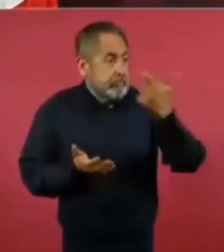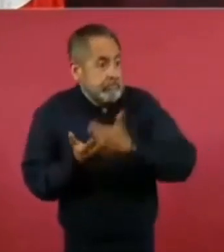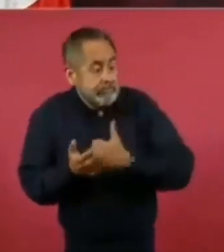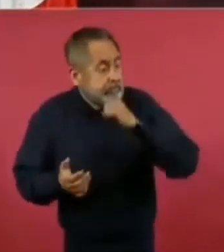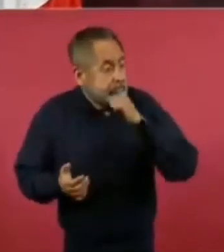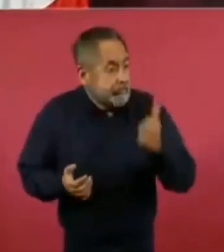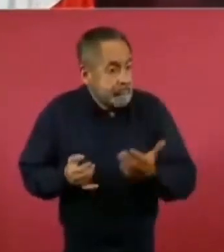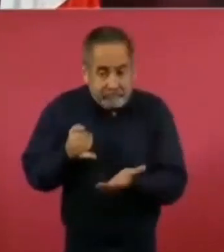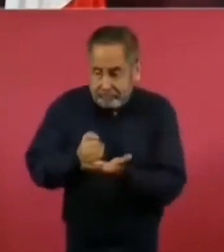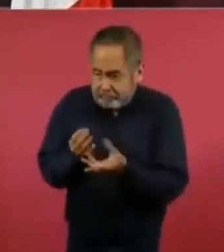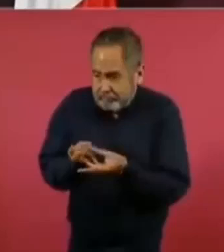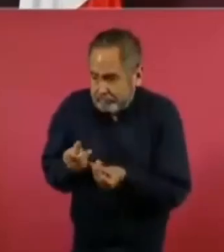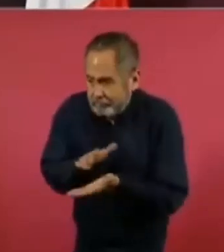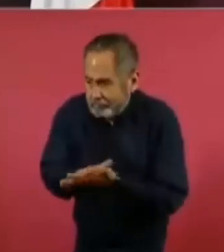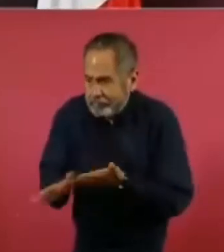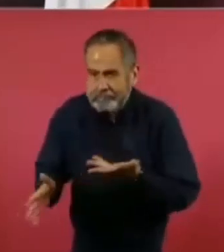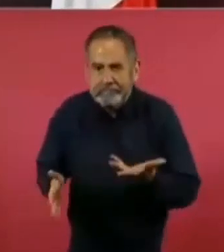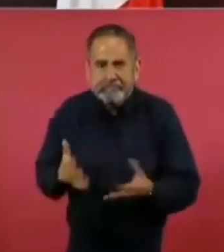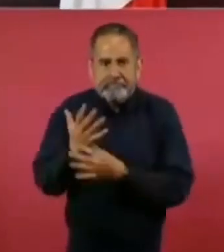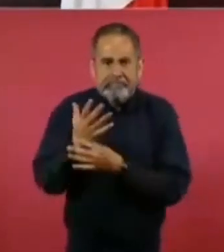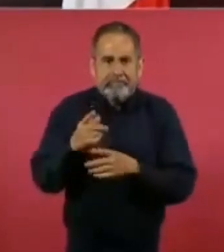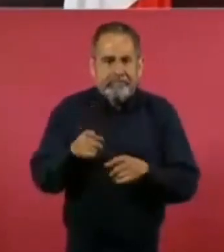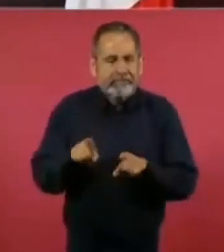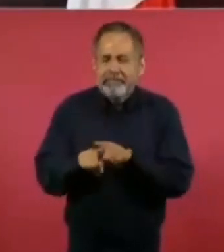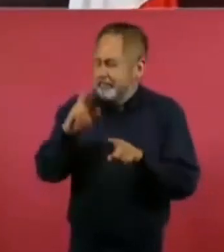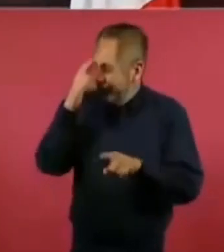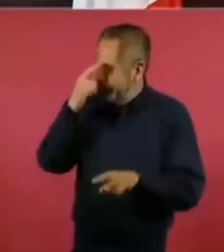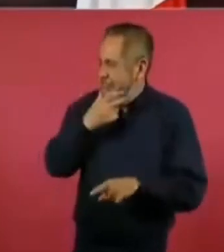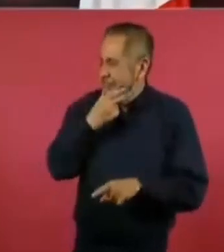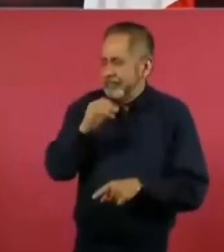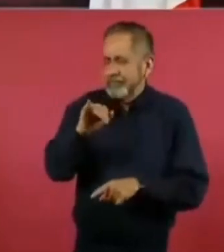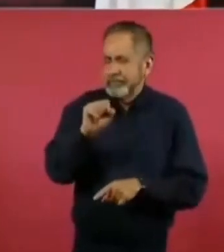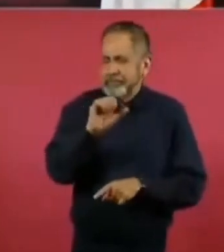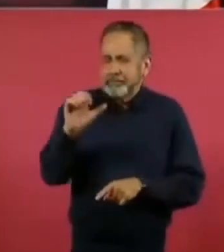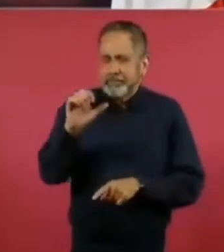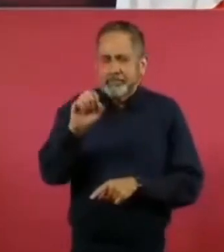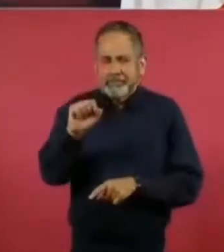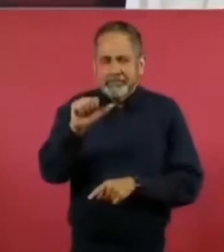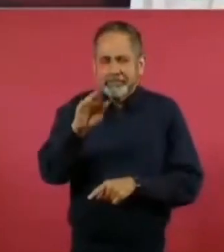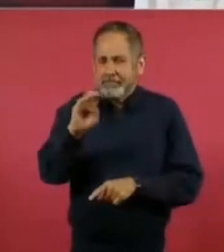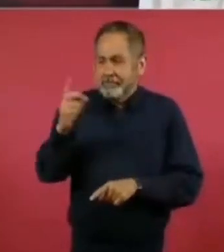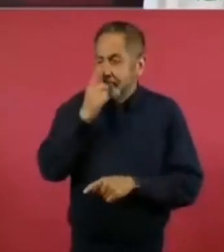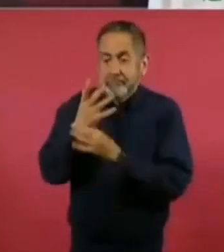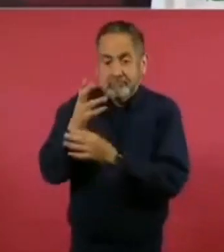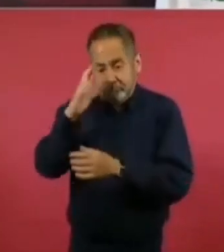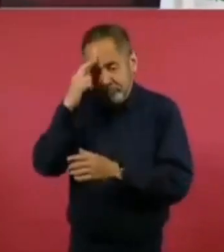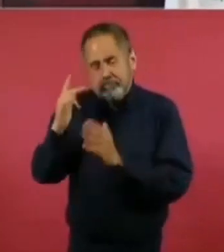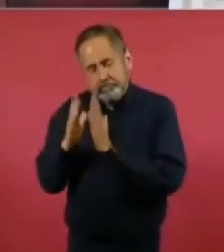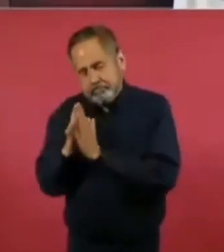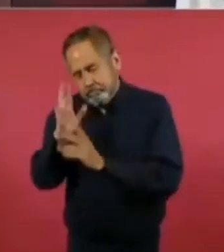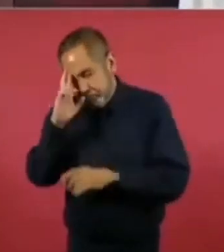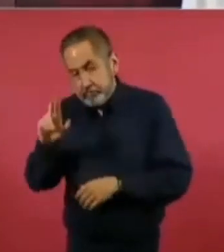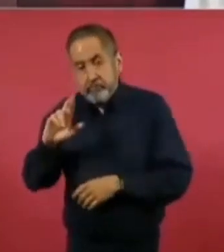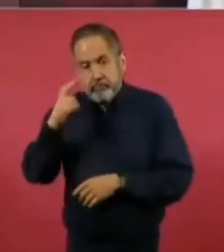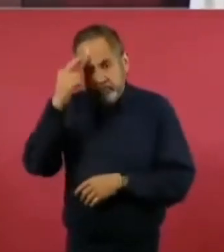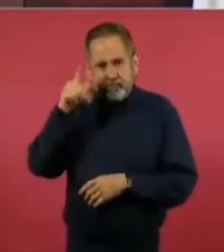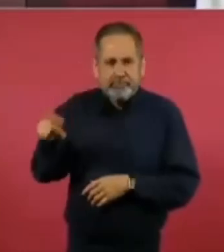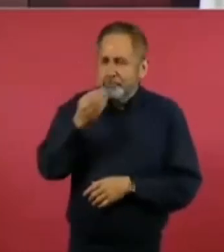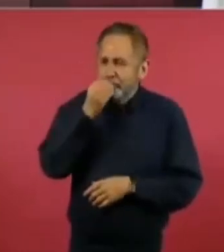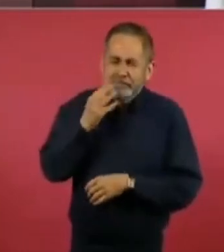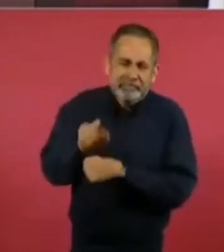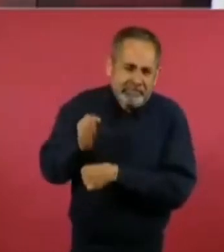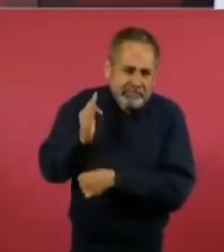don Isaac Saba, el finado Isaac Saba, que lo recuerdo mucho, porque tenía sentido del